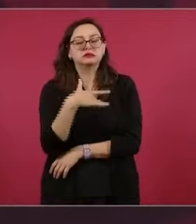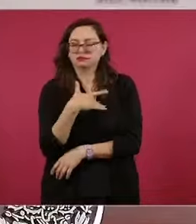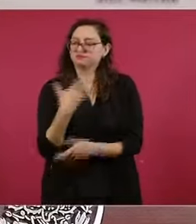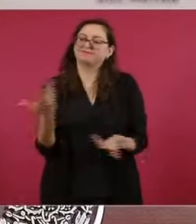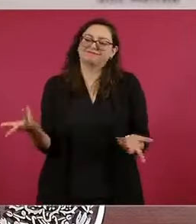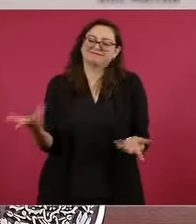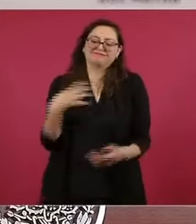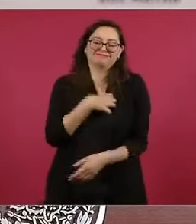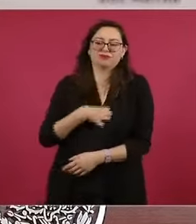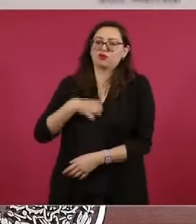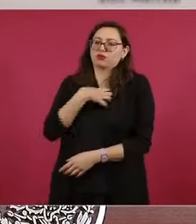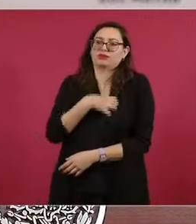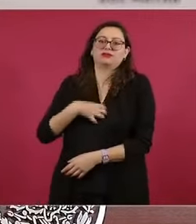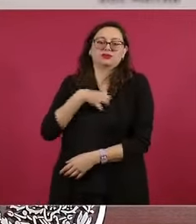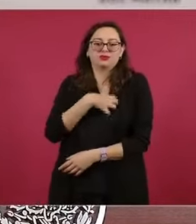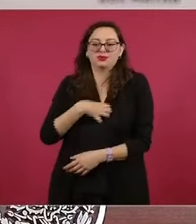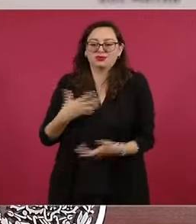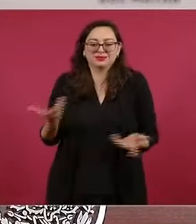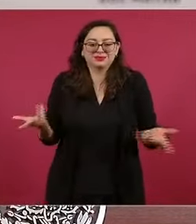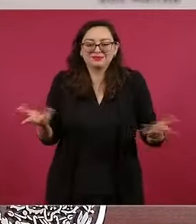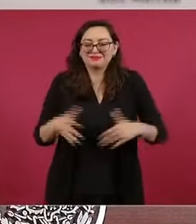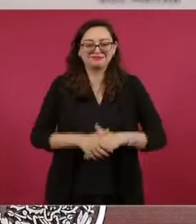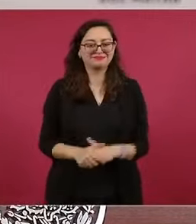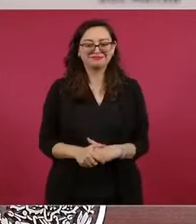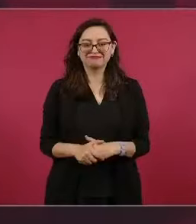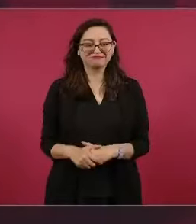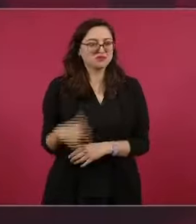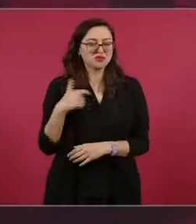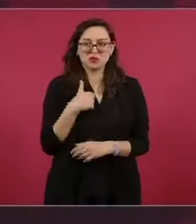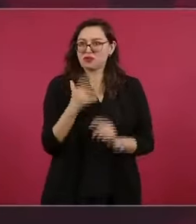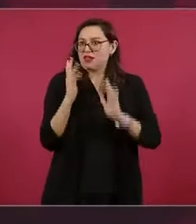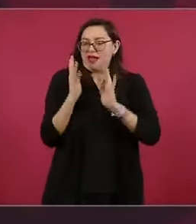¿qué más puedo pedir?